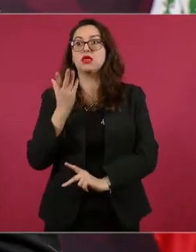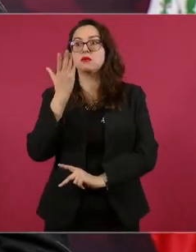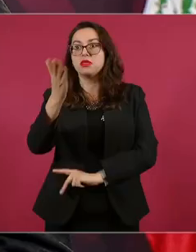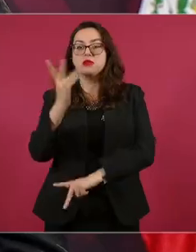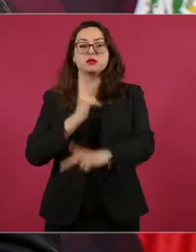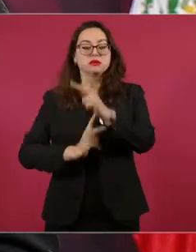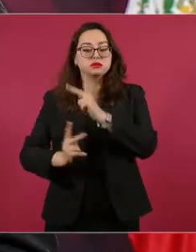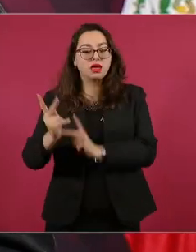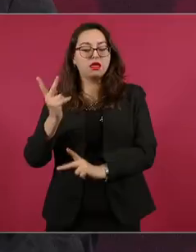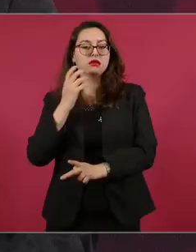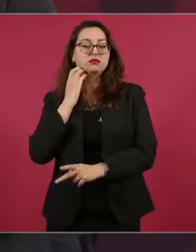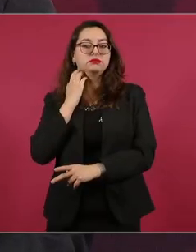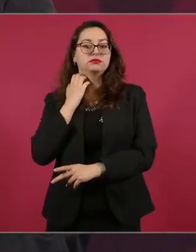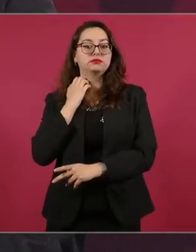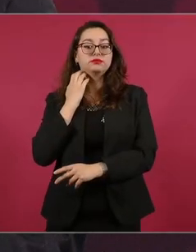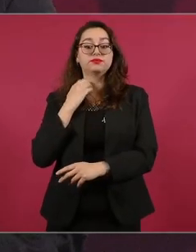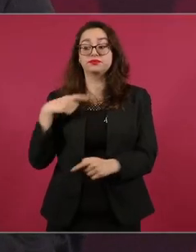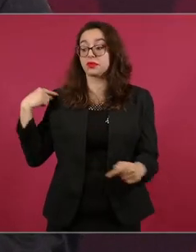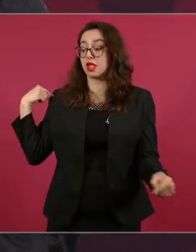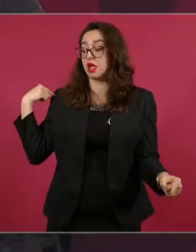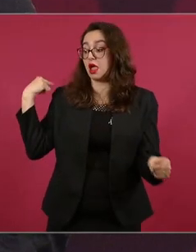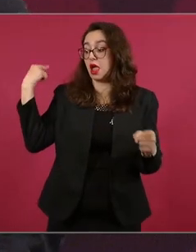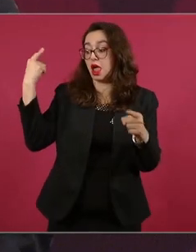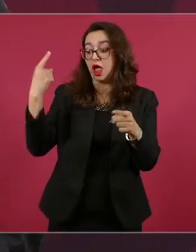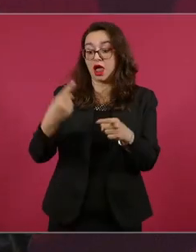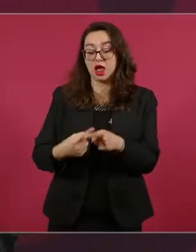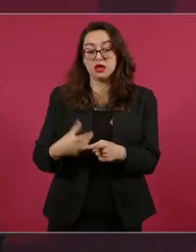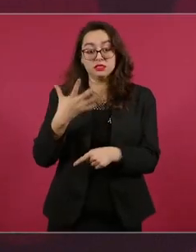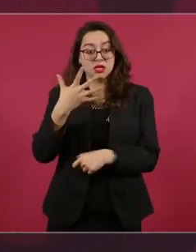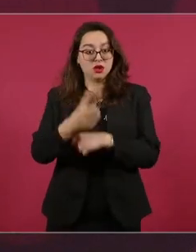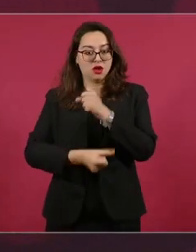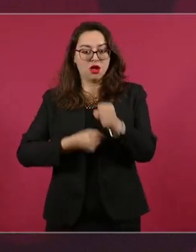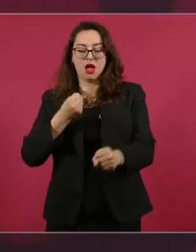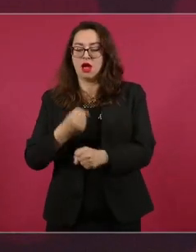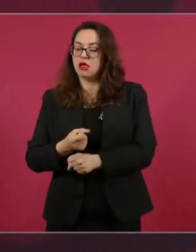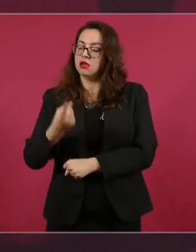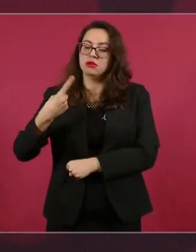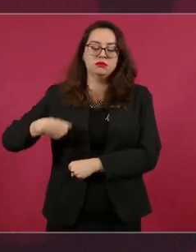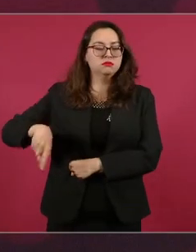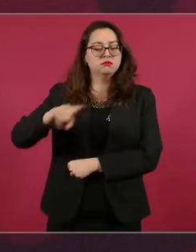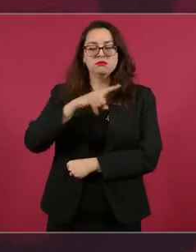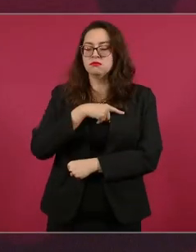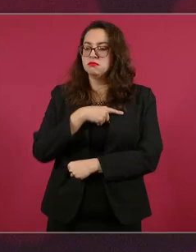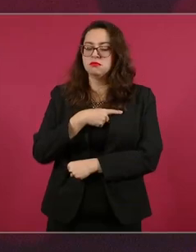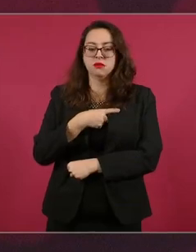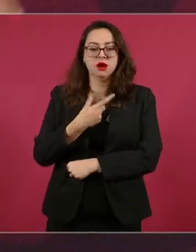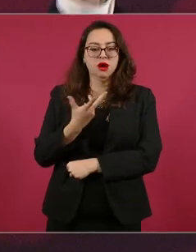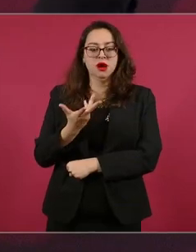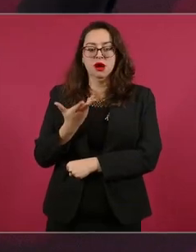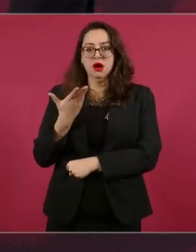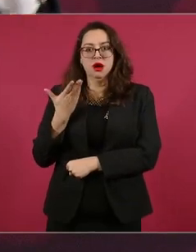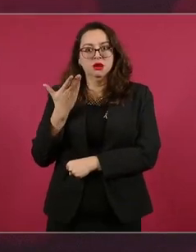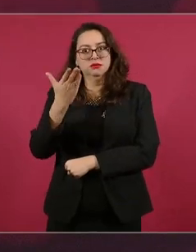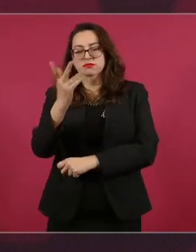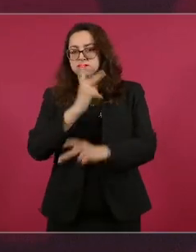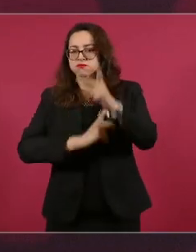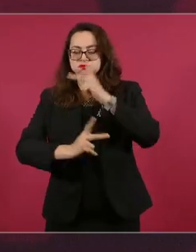deuda, o lo que ha contratado de deuda es menor,